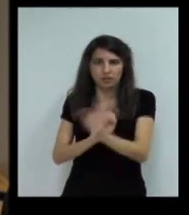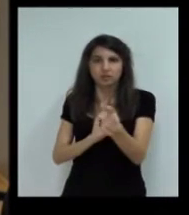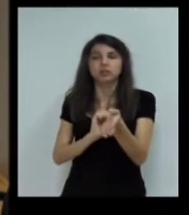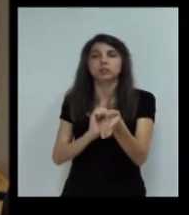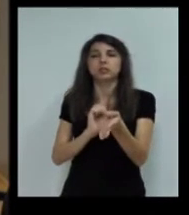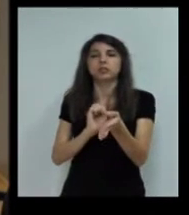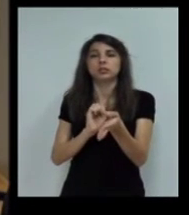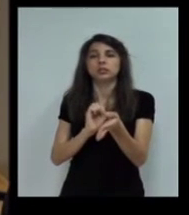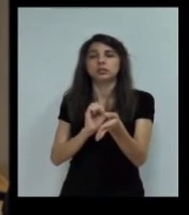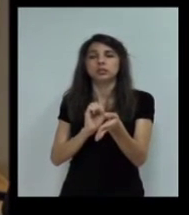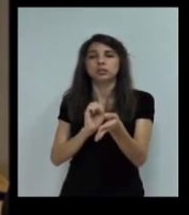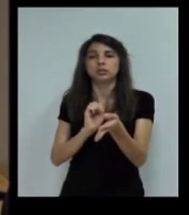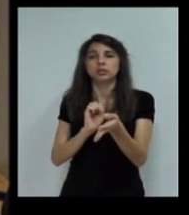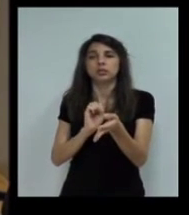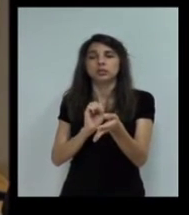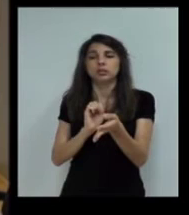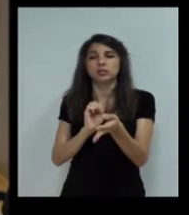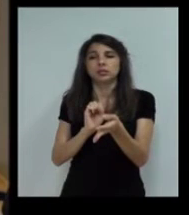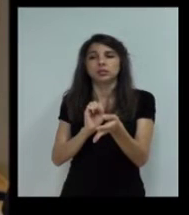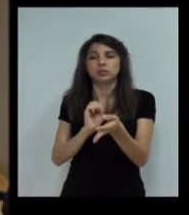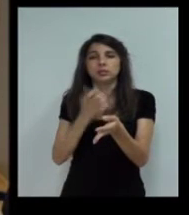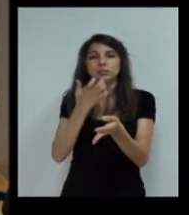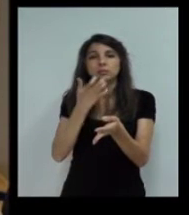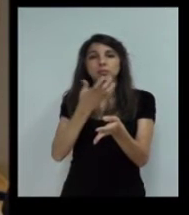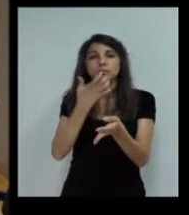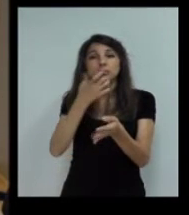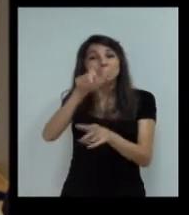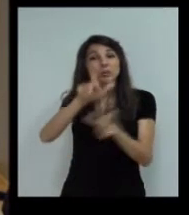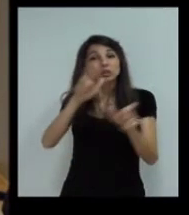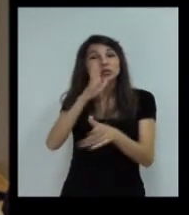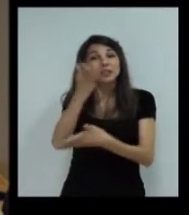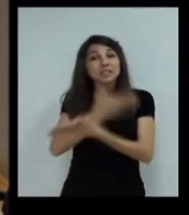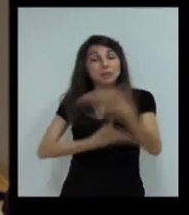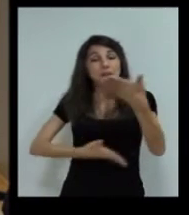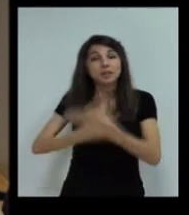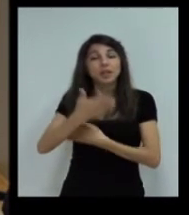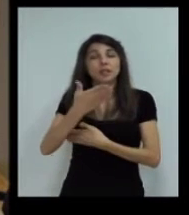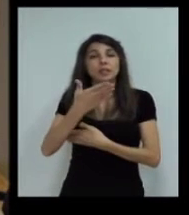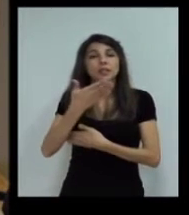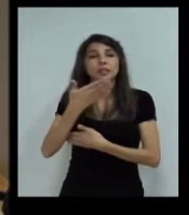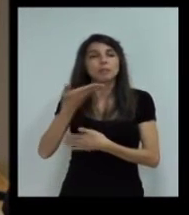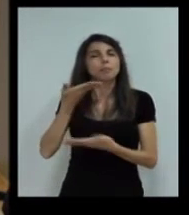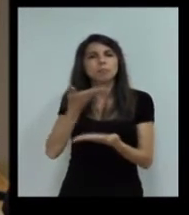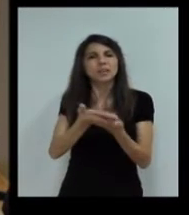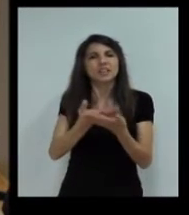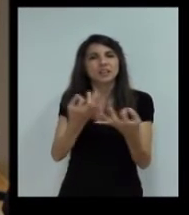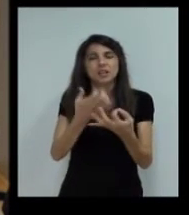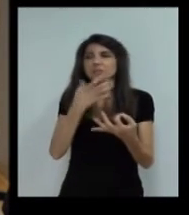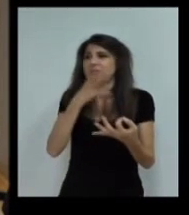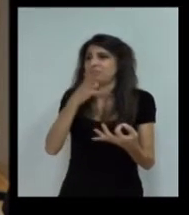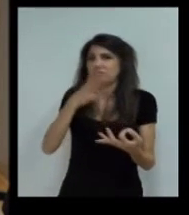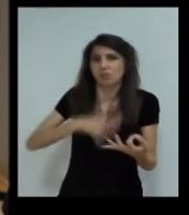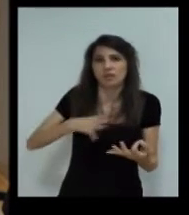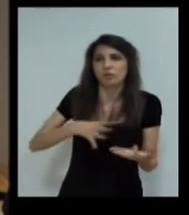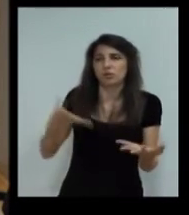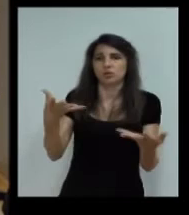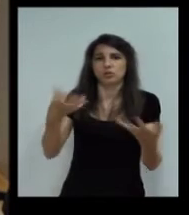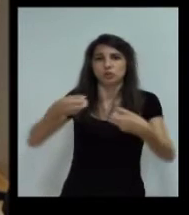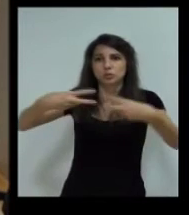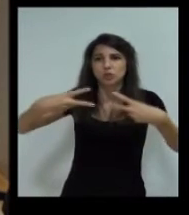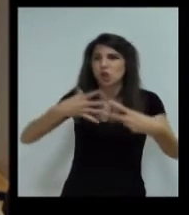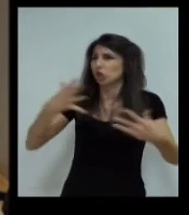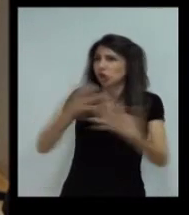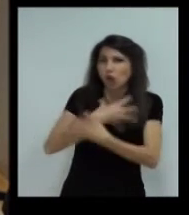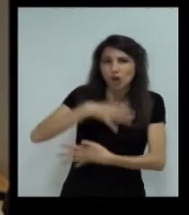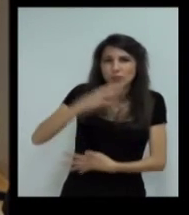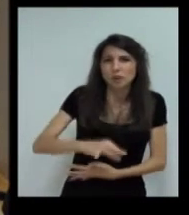iremos corrigiendo eso. O sea, en las personas con discapacidad que piden, dice, de verdad, subtitúleme usted todo lo que pueda, pero no me